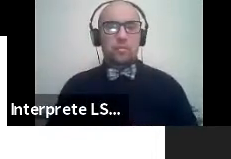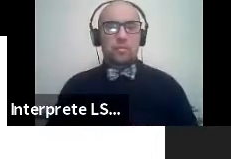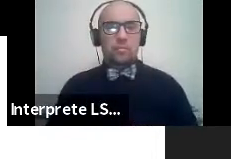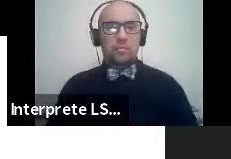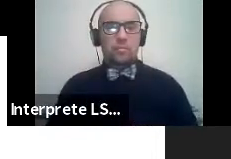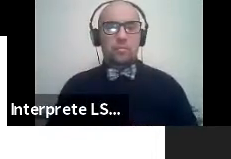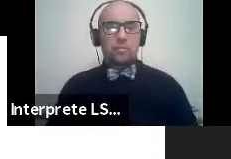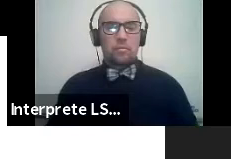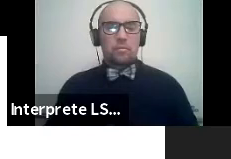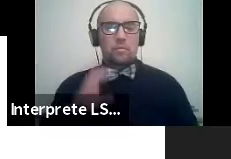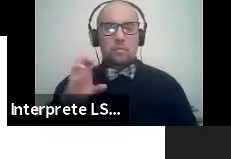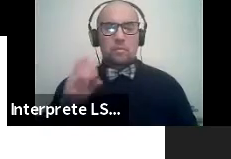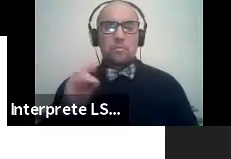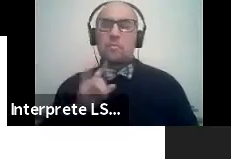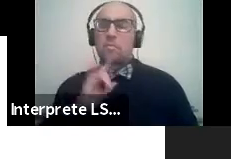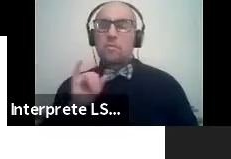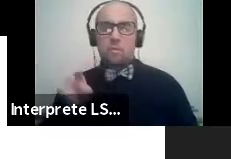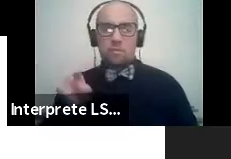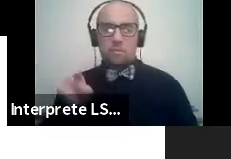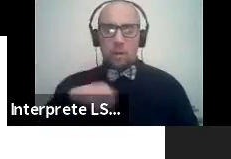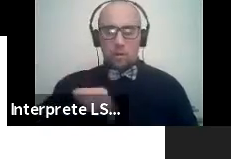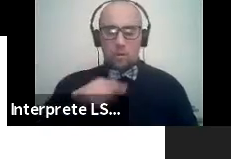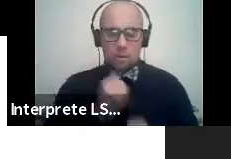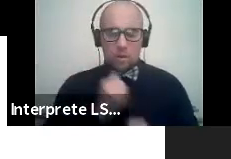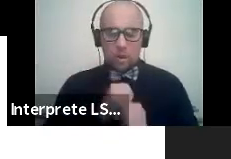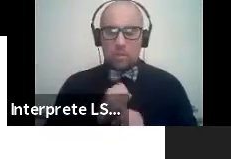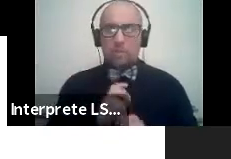En CEDETI hemos trabajado en el